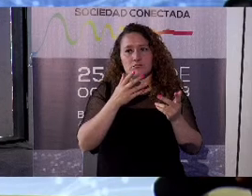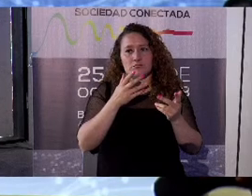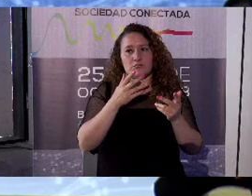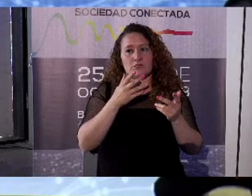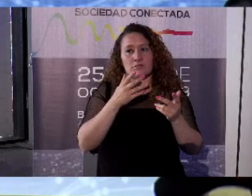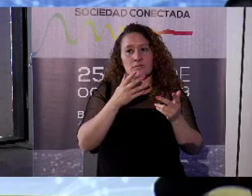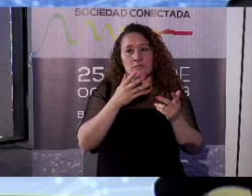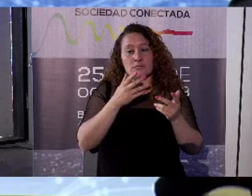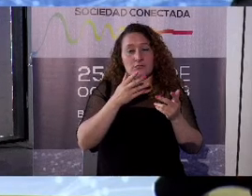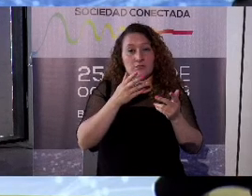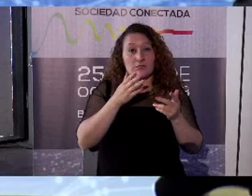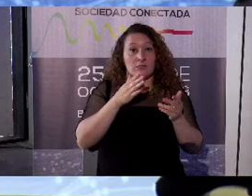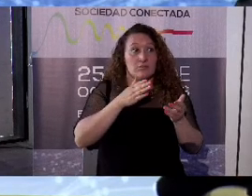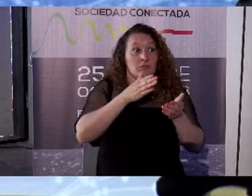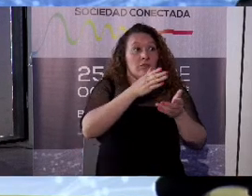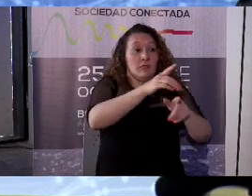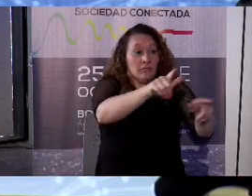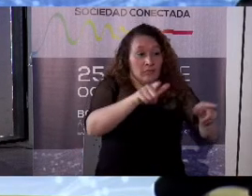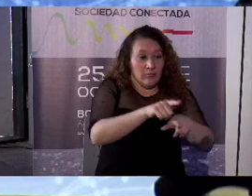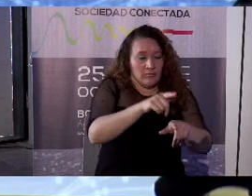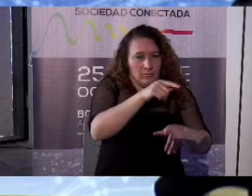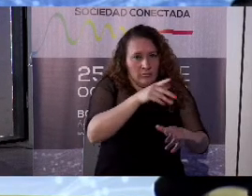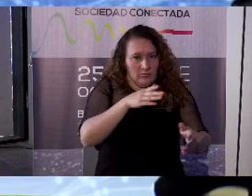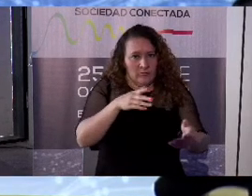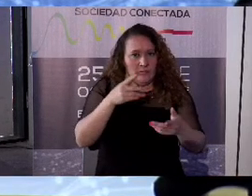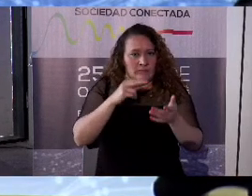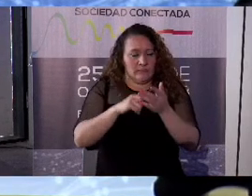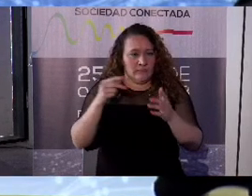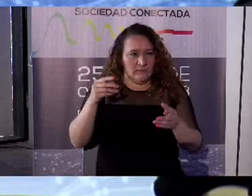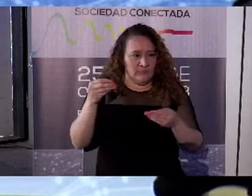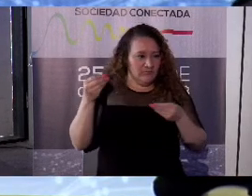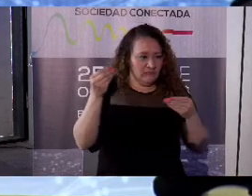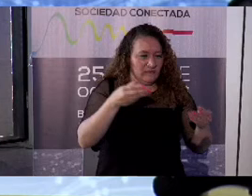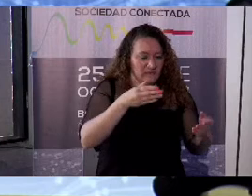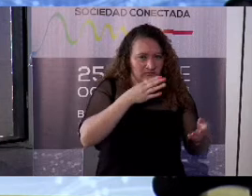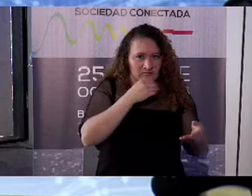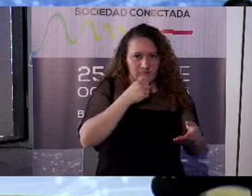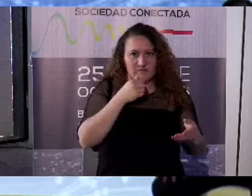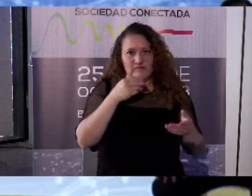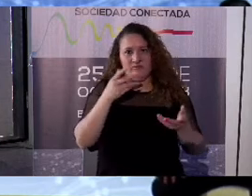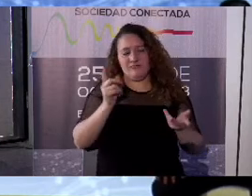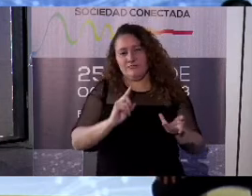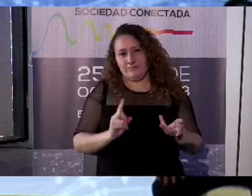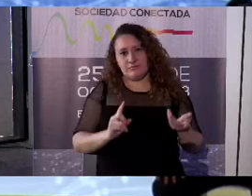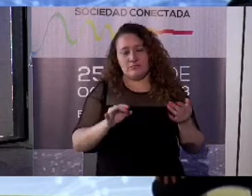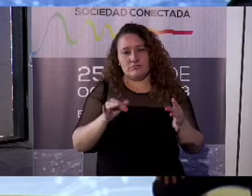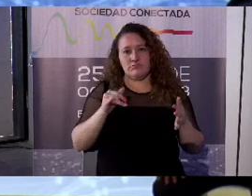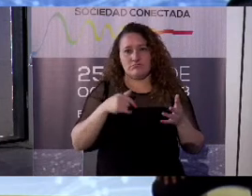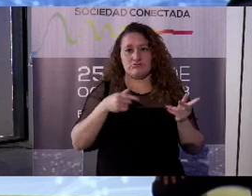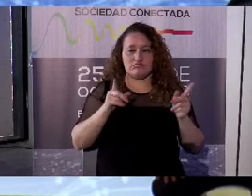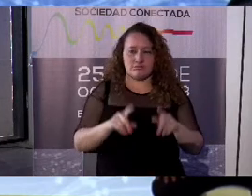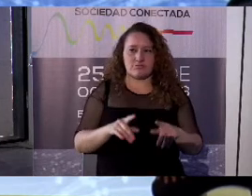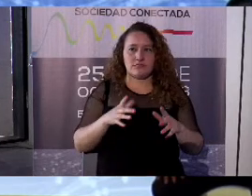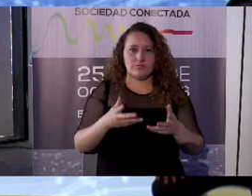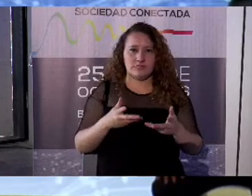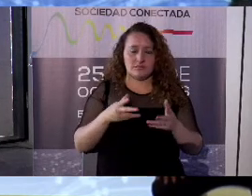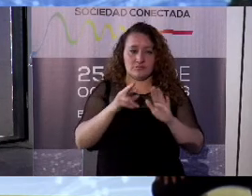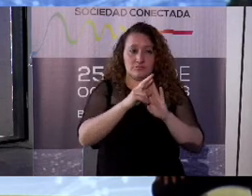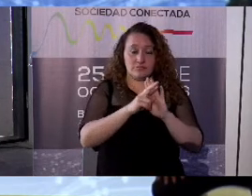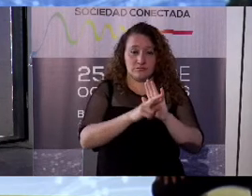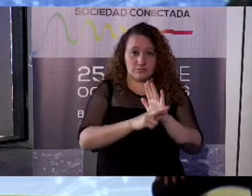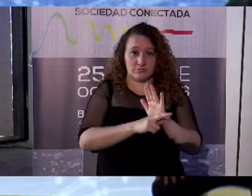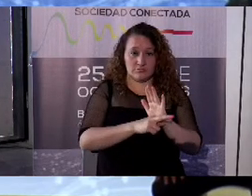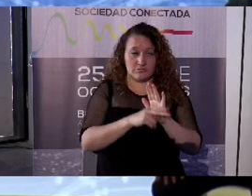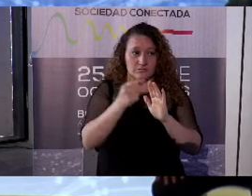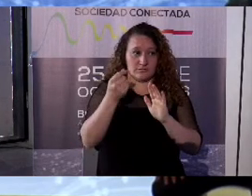eh donde todavía no llega la tecnología mejorar los incentivos regulatorios eh también eh por medio de este reglamento de